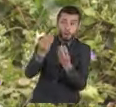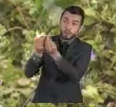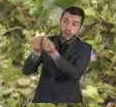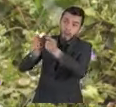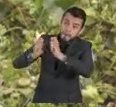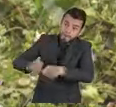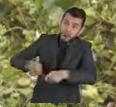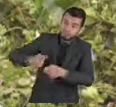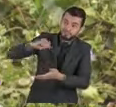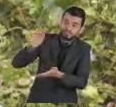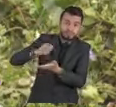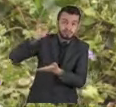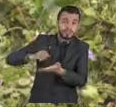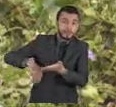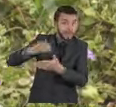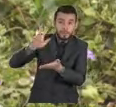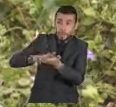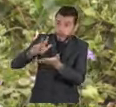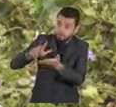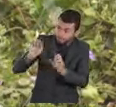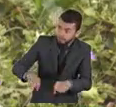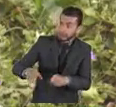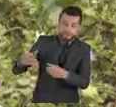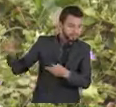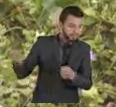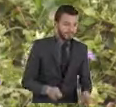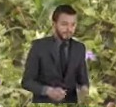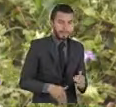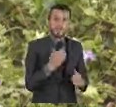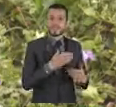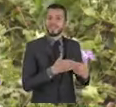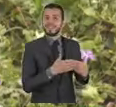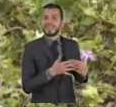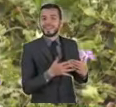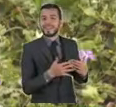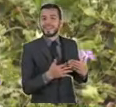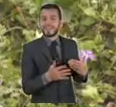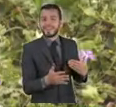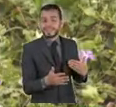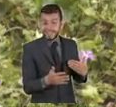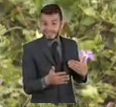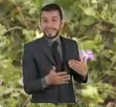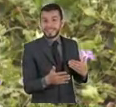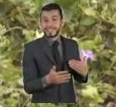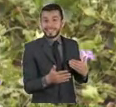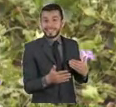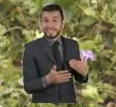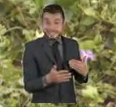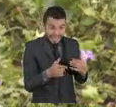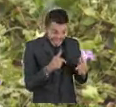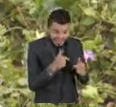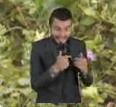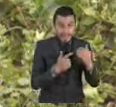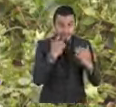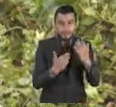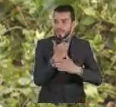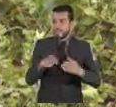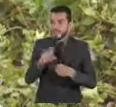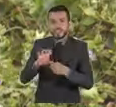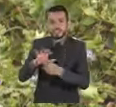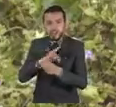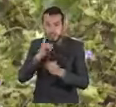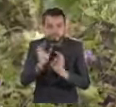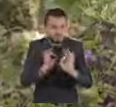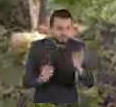con unas metas muy claras, con una serie de nuevos incentivos para la construcción de ciudad, para la construcción de vivienda, en